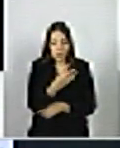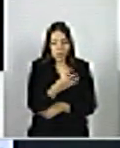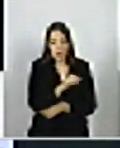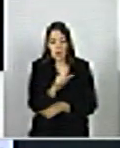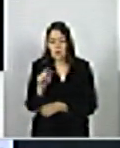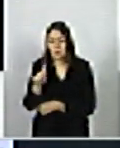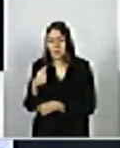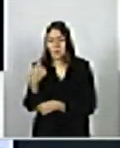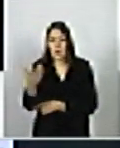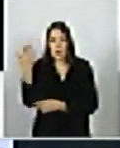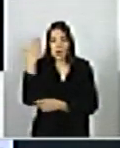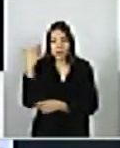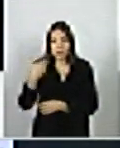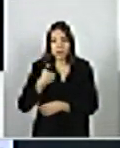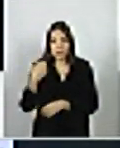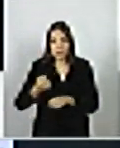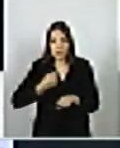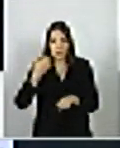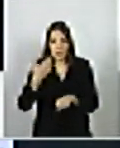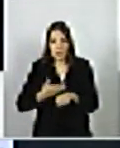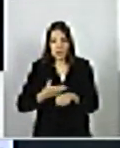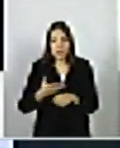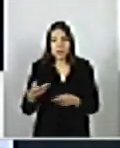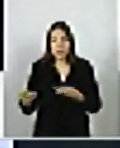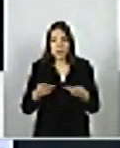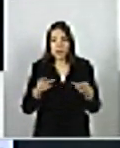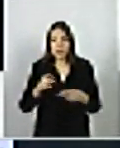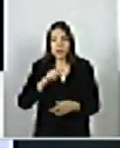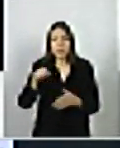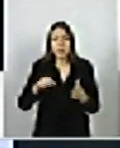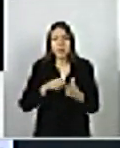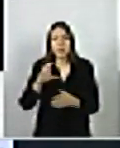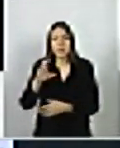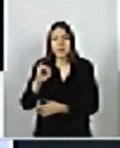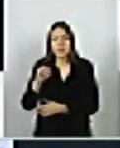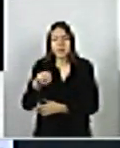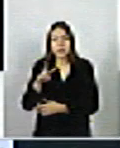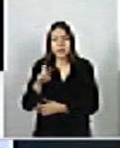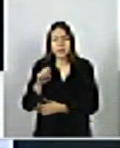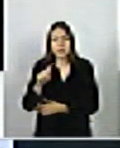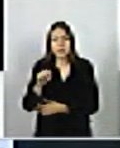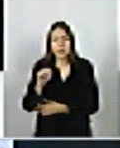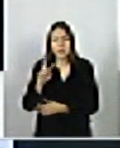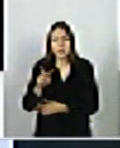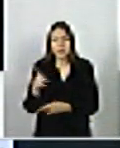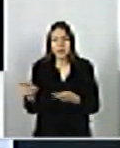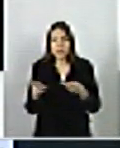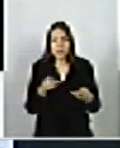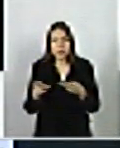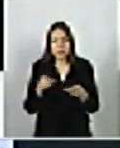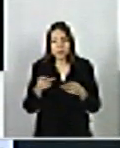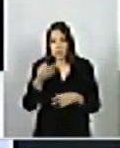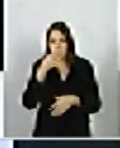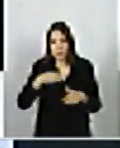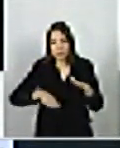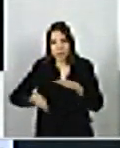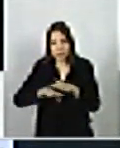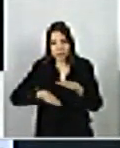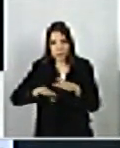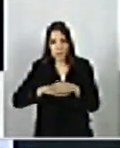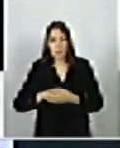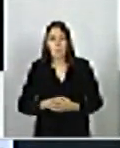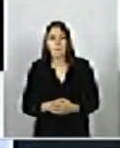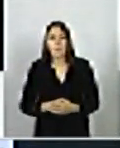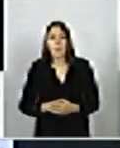general, fabricó en CIMBESTAF, Centro de Investigación Politécnico, los básicos. Aún antes,